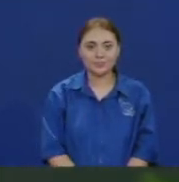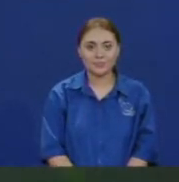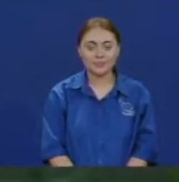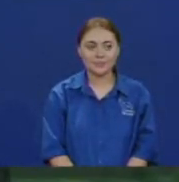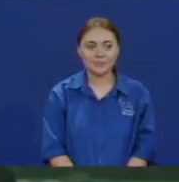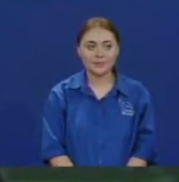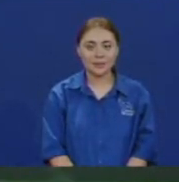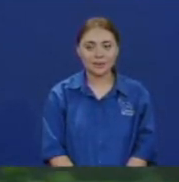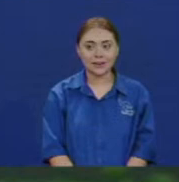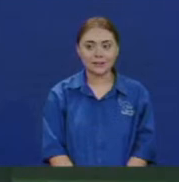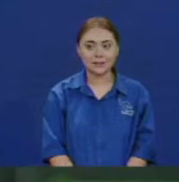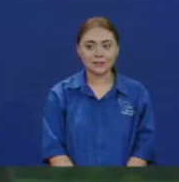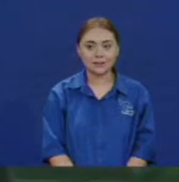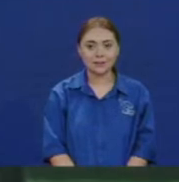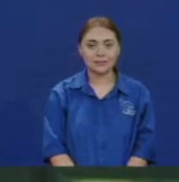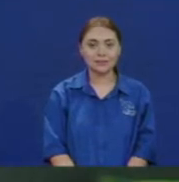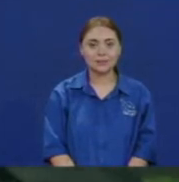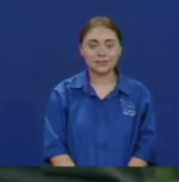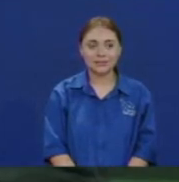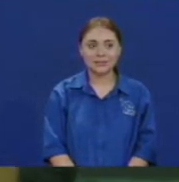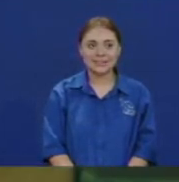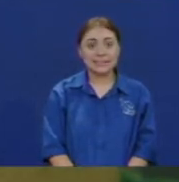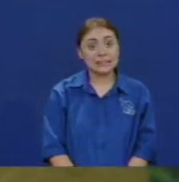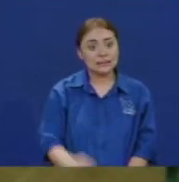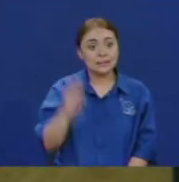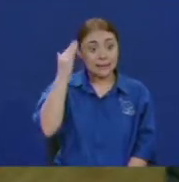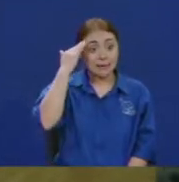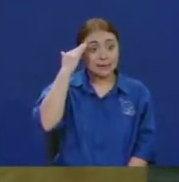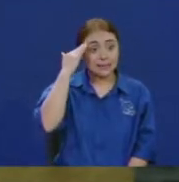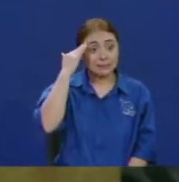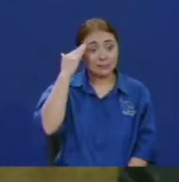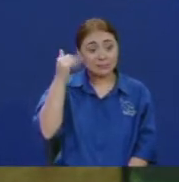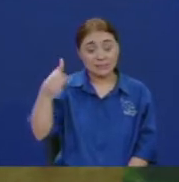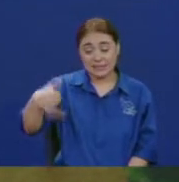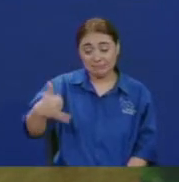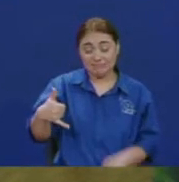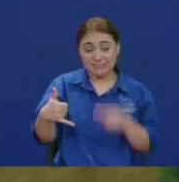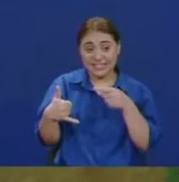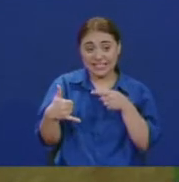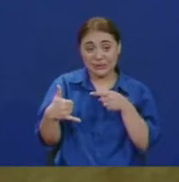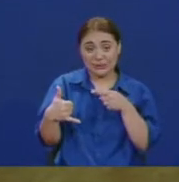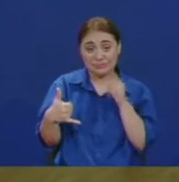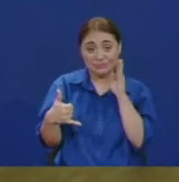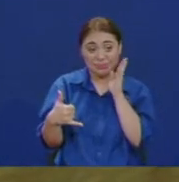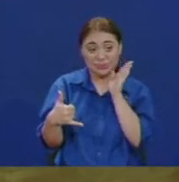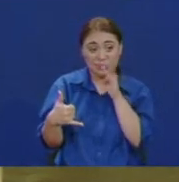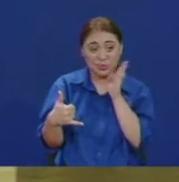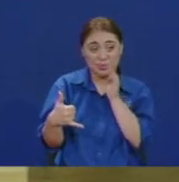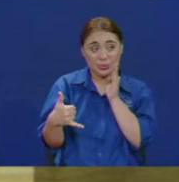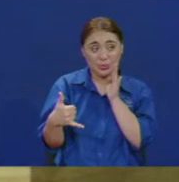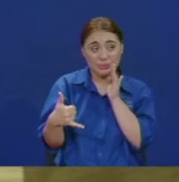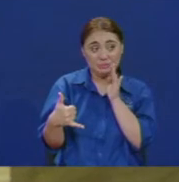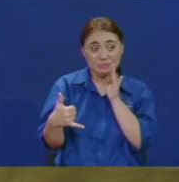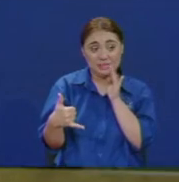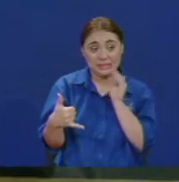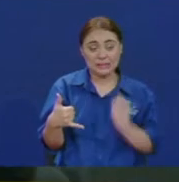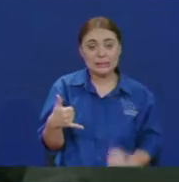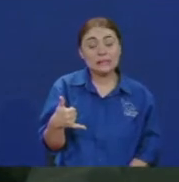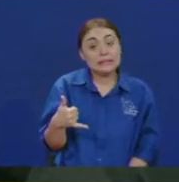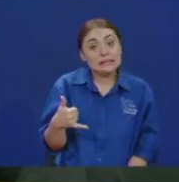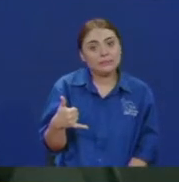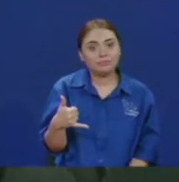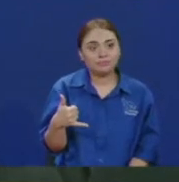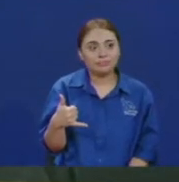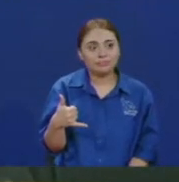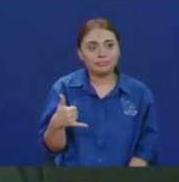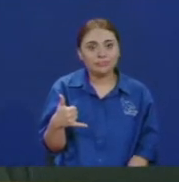Bueno, pero eso es otra cosa, ¿eh? ¿Sabe por qué, va? Si sabe, dígale al que tiene la par, es porque. ¿Qué pasa? ¿Qué?